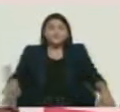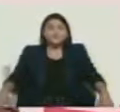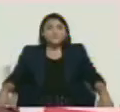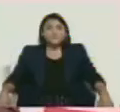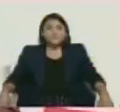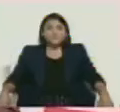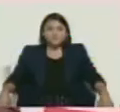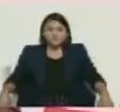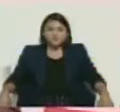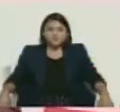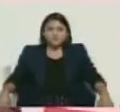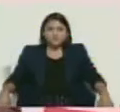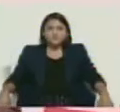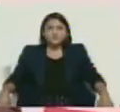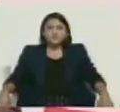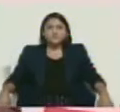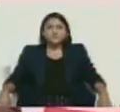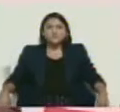gelatina.